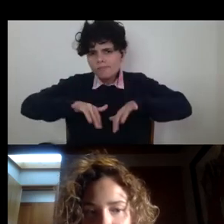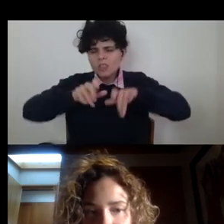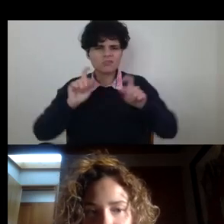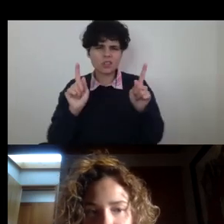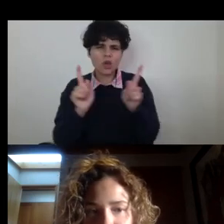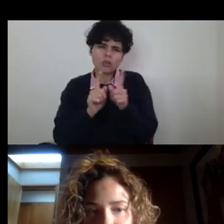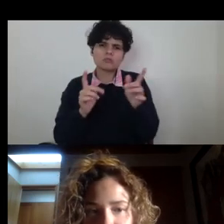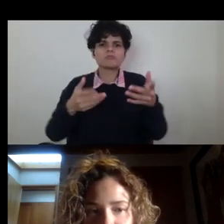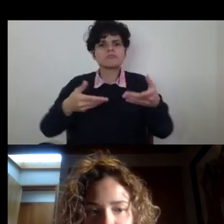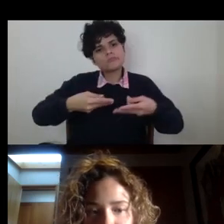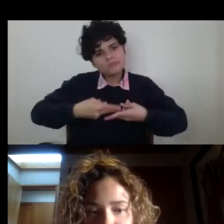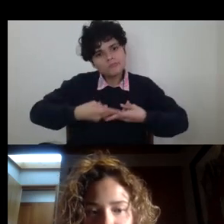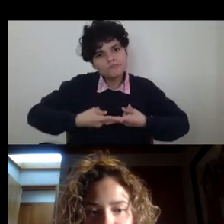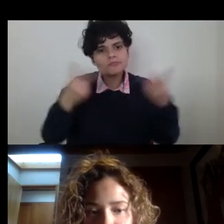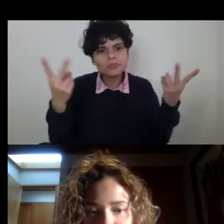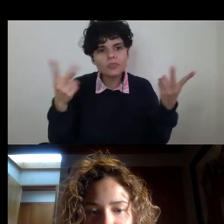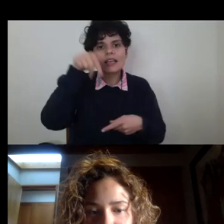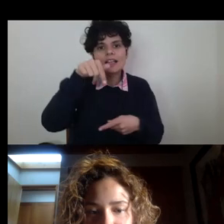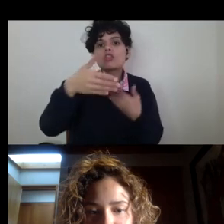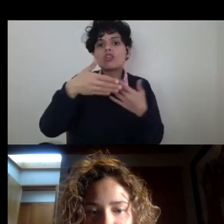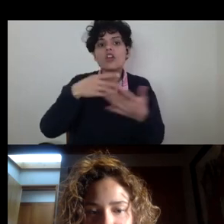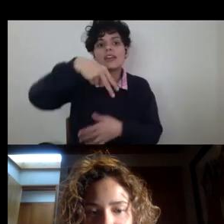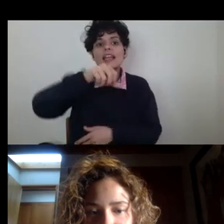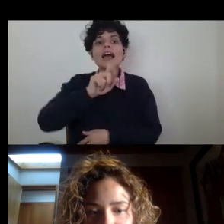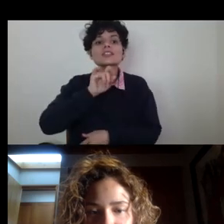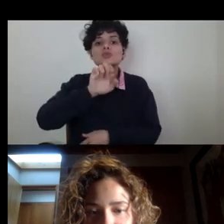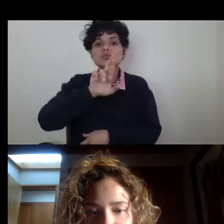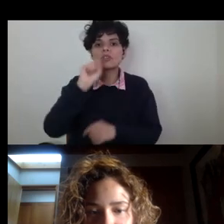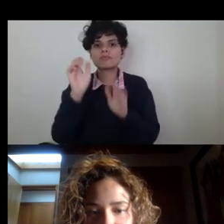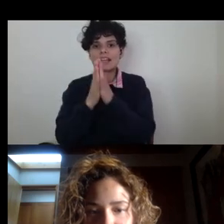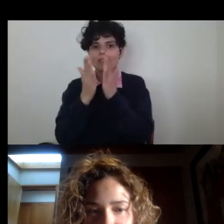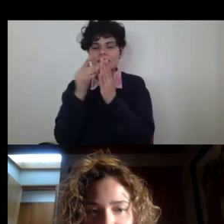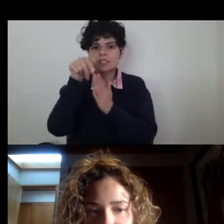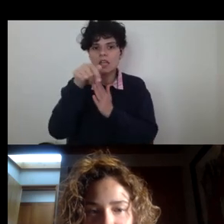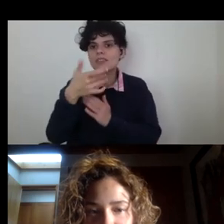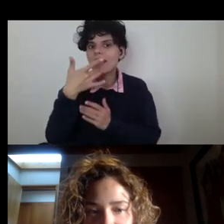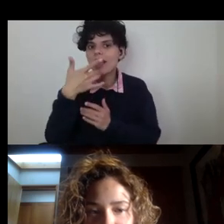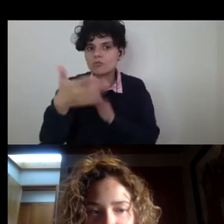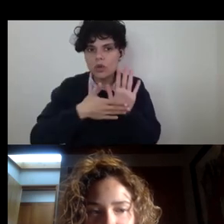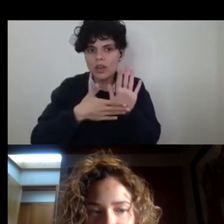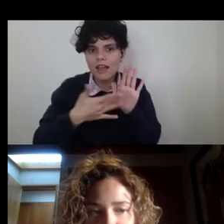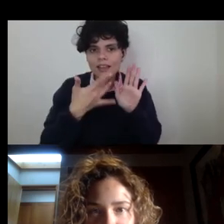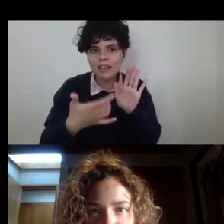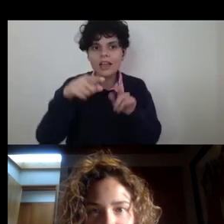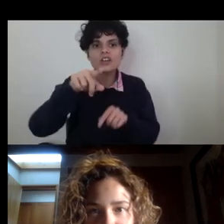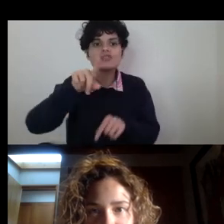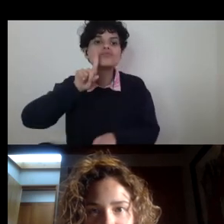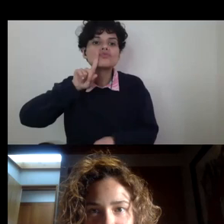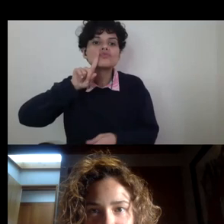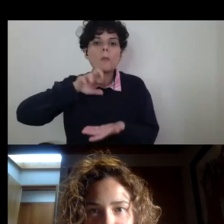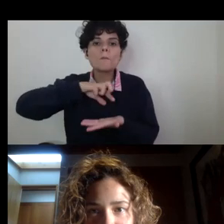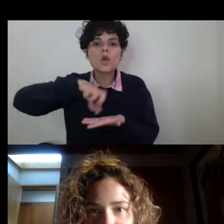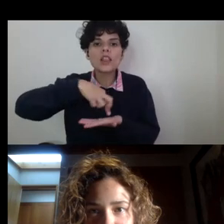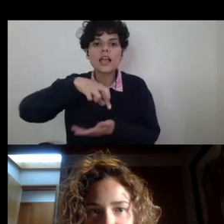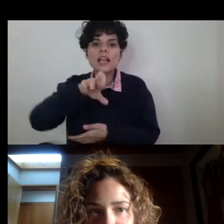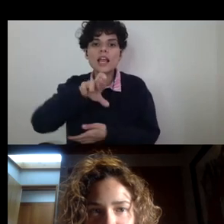Nature, en que demuestran que son las proteínas las responsables de la generación del impulso nervioso en